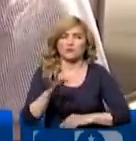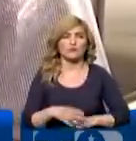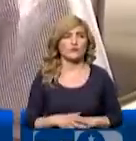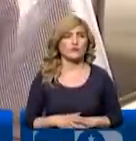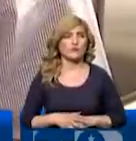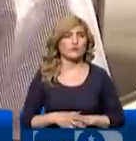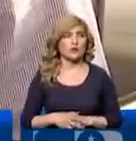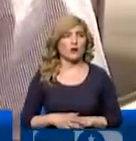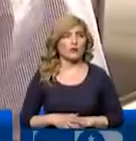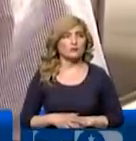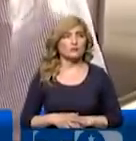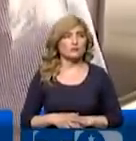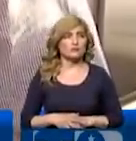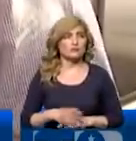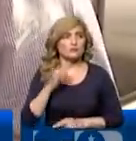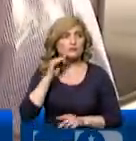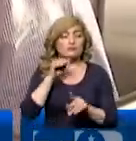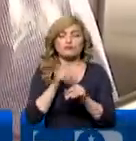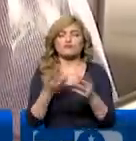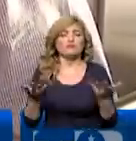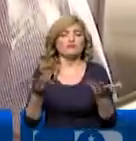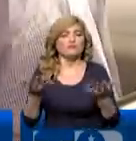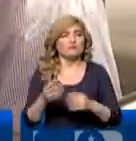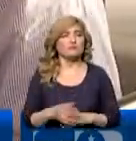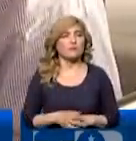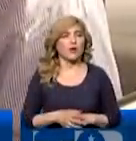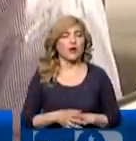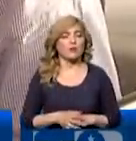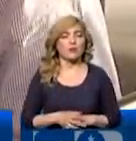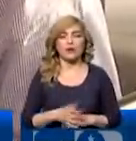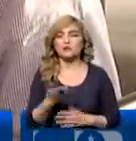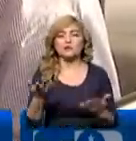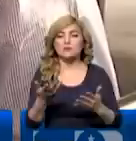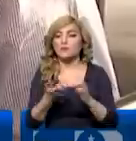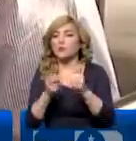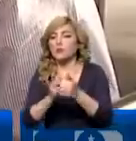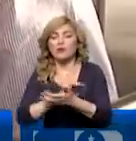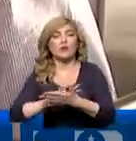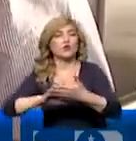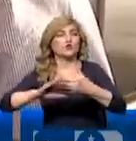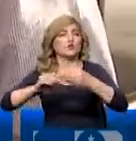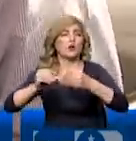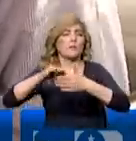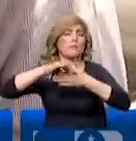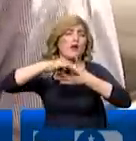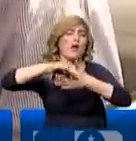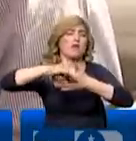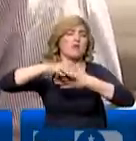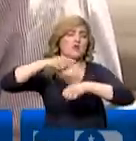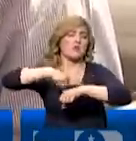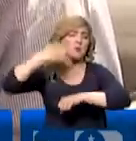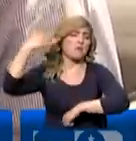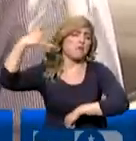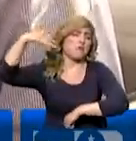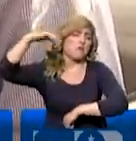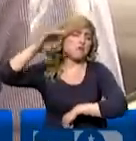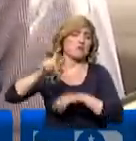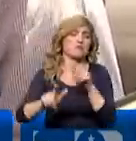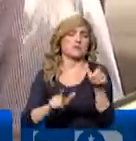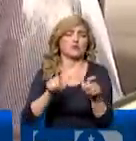todo. ¿El otro? El otro mensaje es que hay que hacer que las cosas pasen. Significa resolver problemas que han estado pendientes por mucho tiempo y que mucha gente no ha